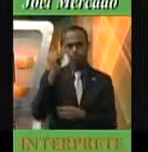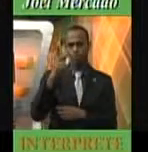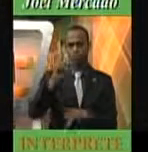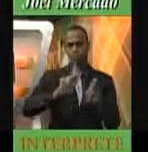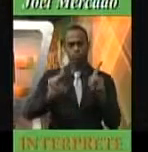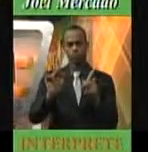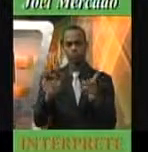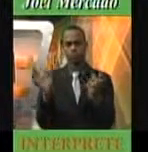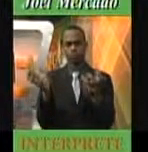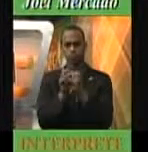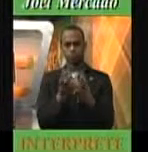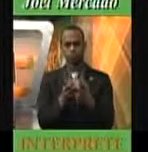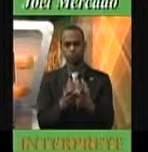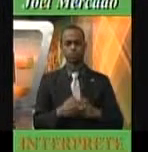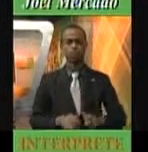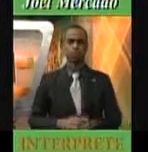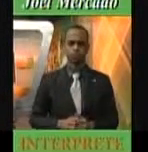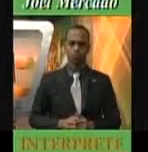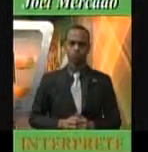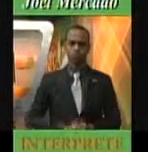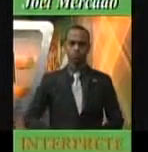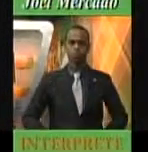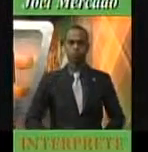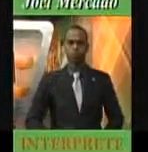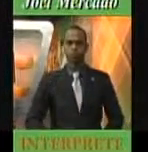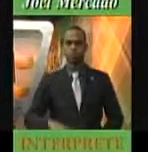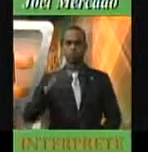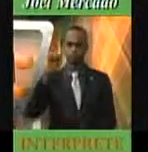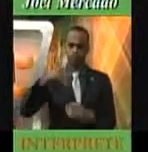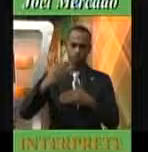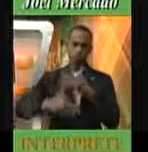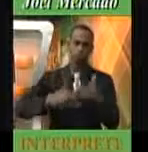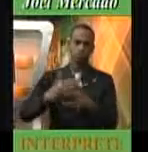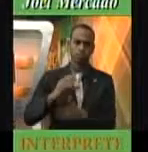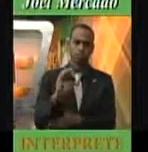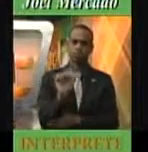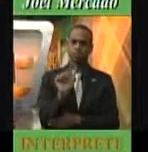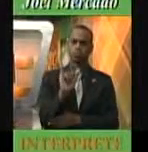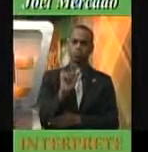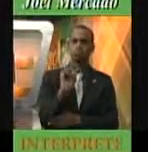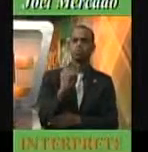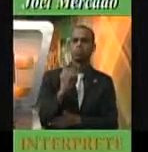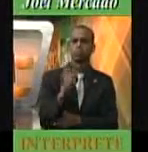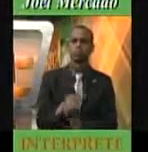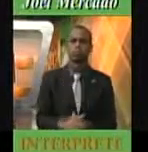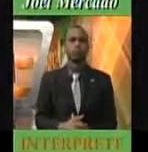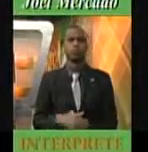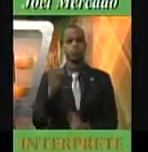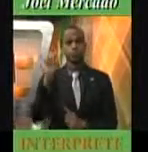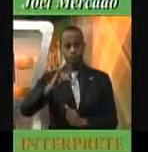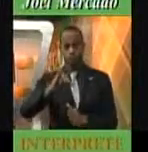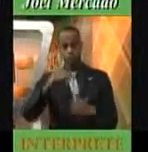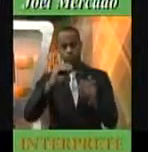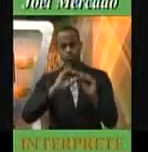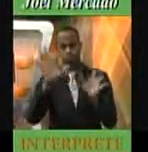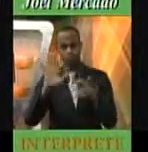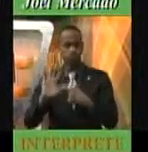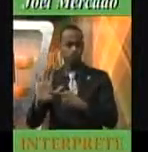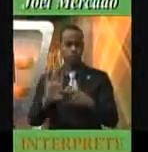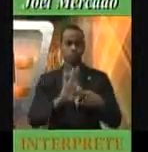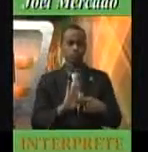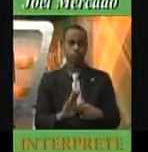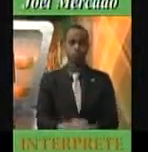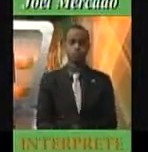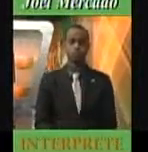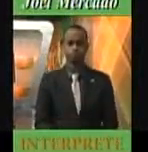ajustarse al medio. Ese es el progresismo de los CAE. Exactamente. Claro, esa visión comunitaria. Fíjate,